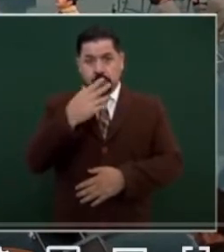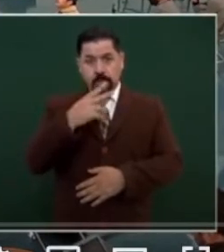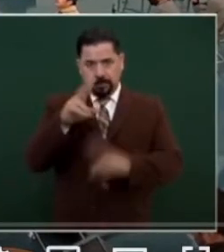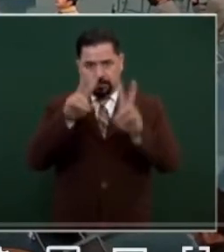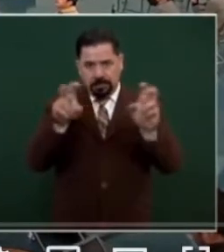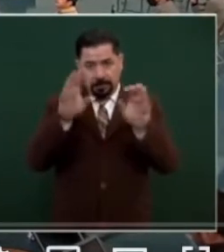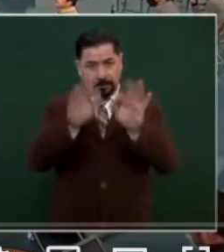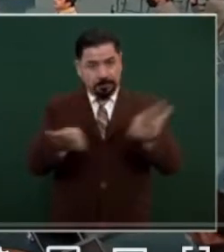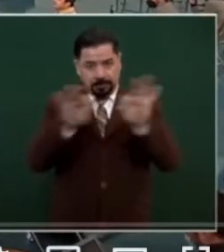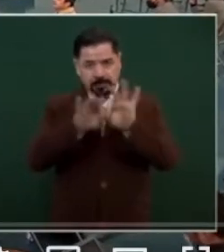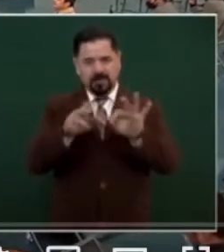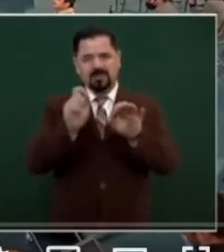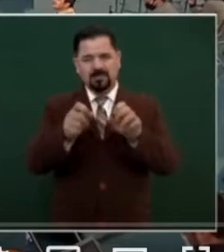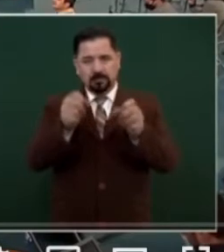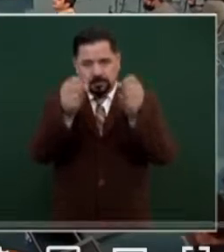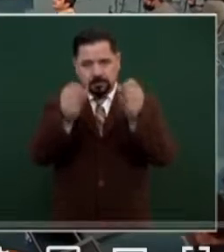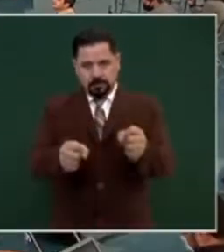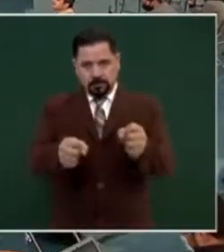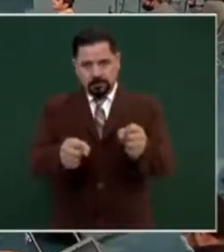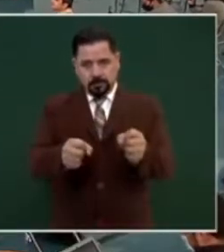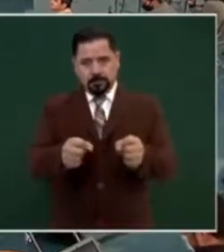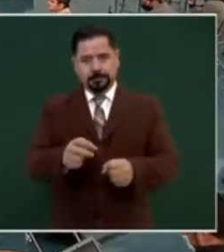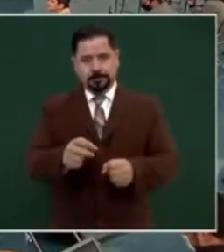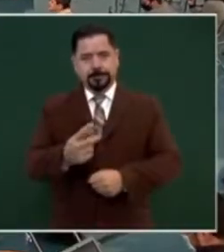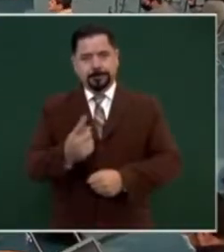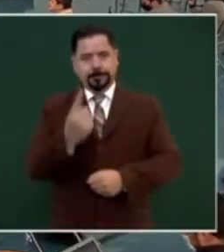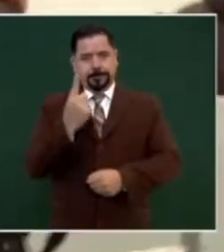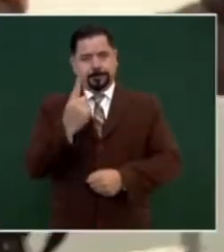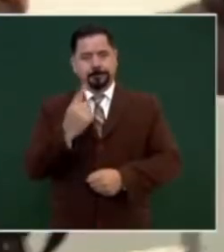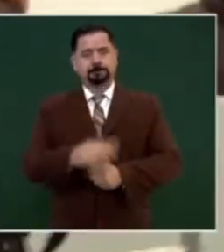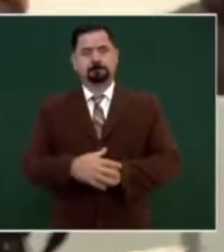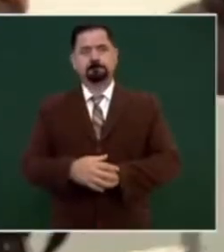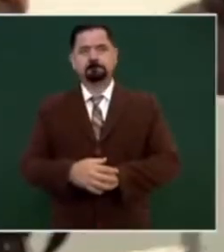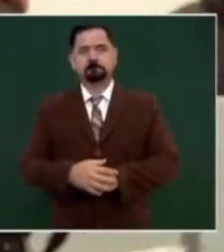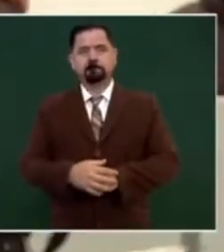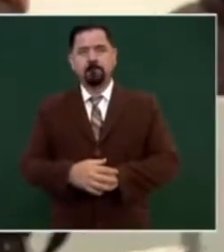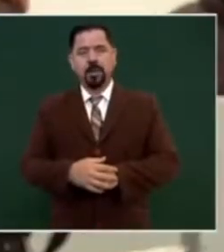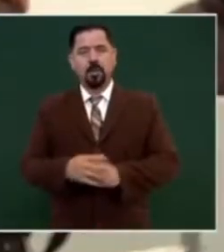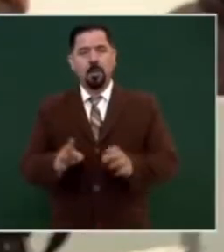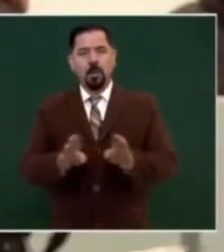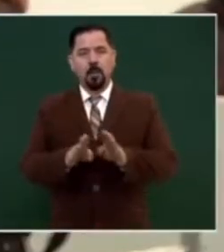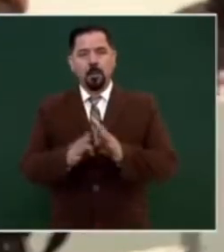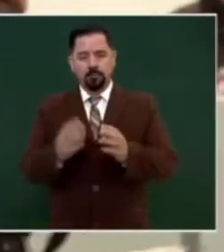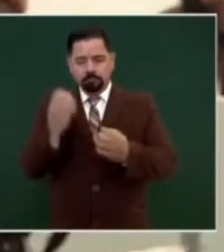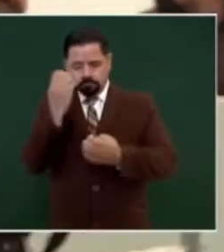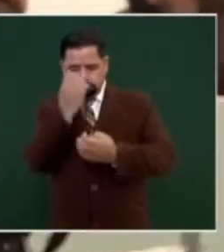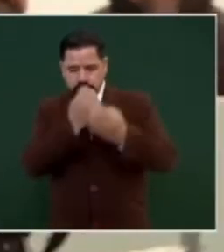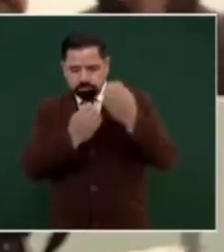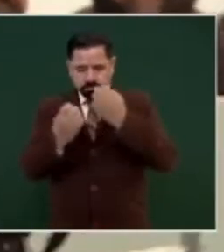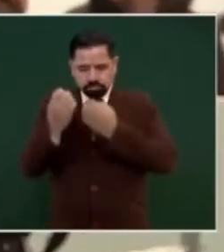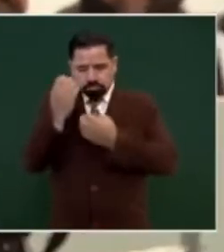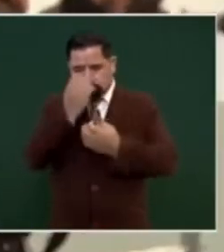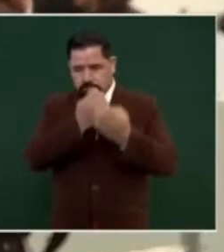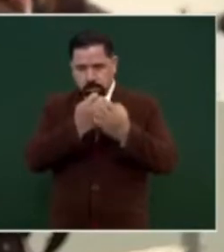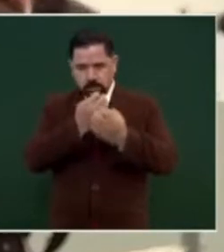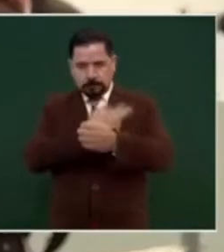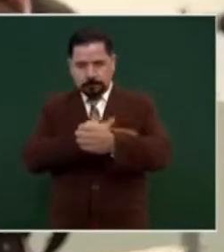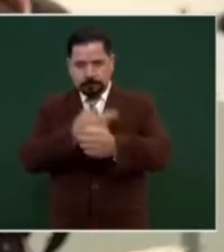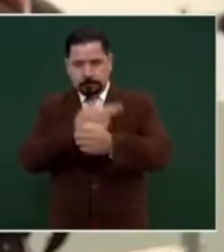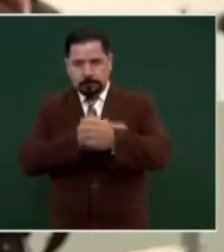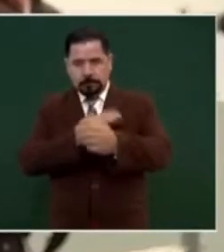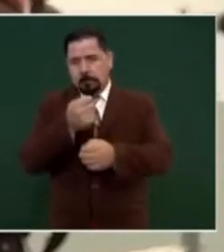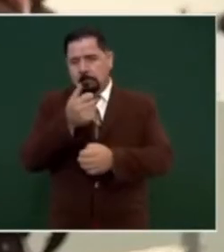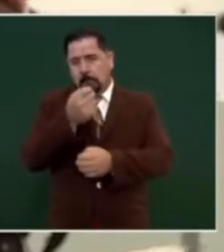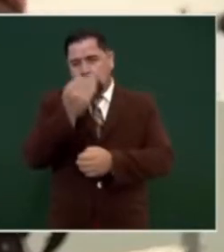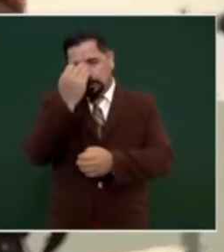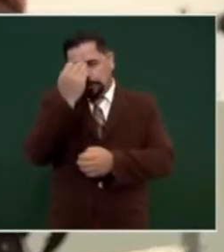y entendiendo que sería injusto hacer un balance sobre los resultados en tan poco tiempo